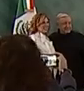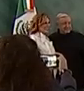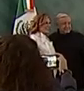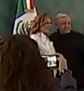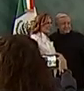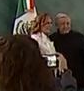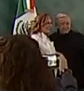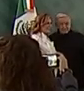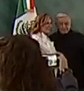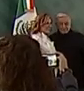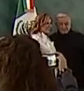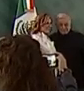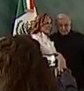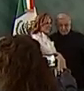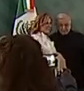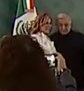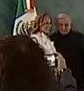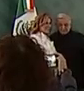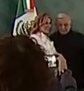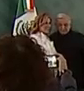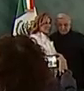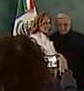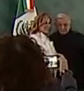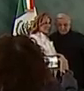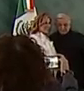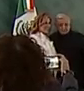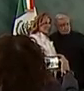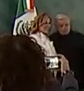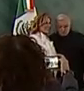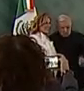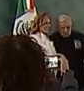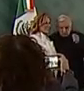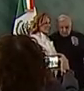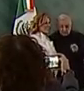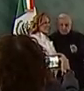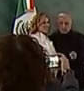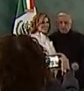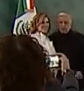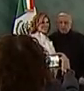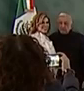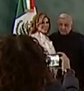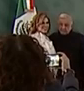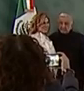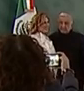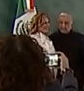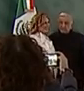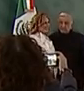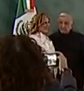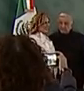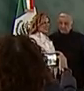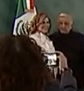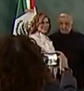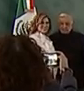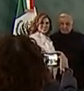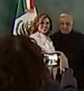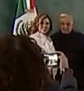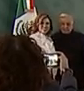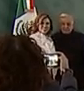mexic presidente Los Pescadores del Golfo y San Felipe presid todos tienen su apoyo y van a seguir